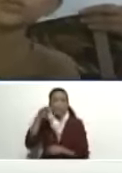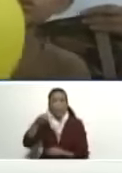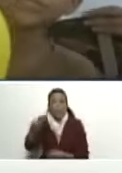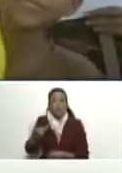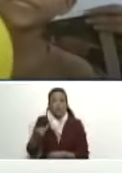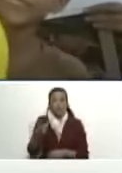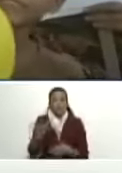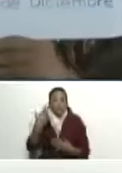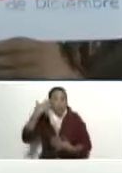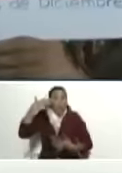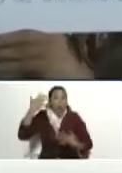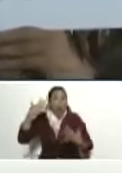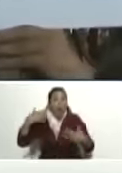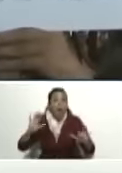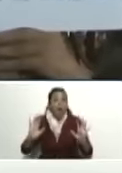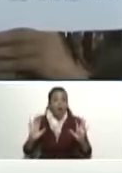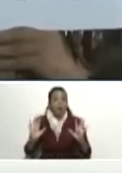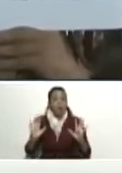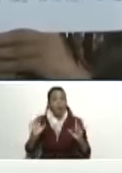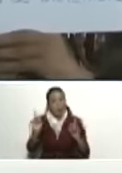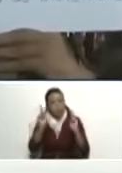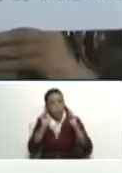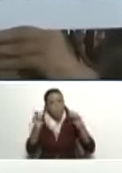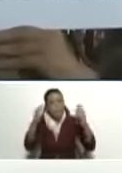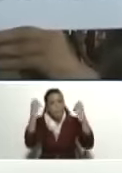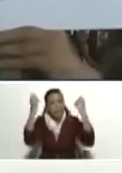que esta campaña sui generis